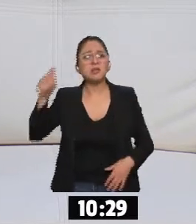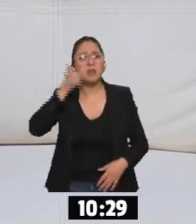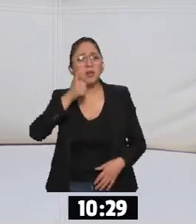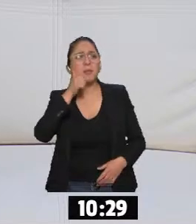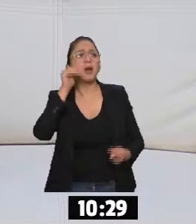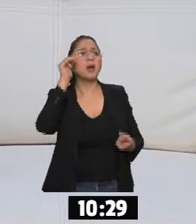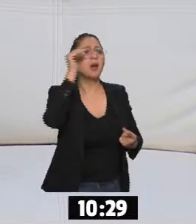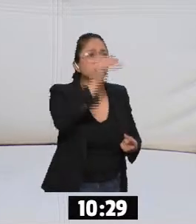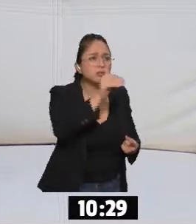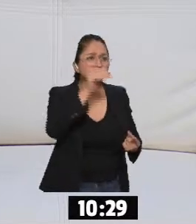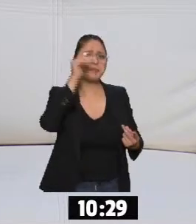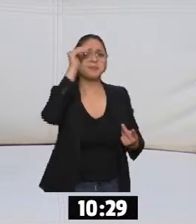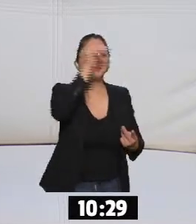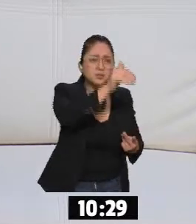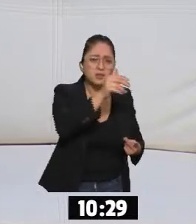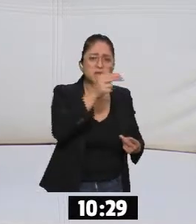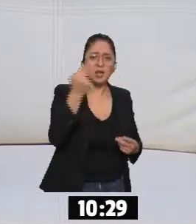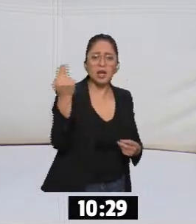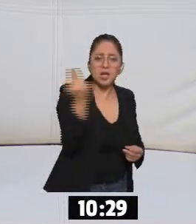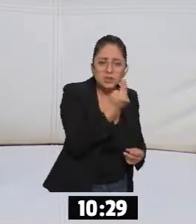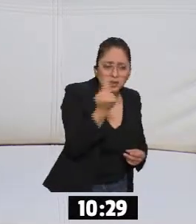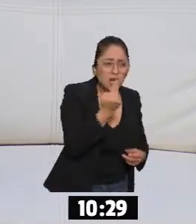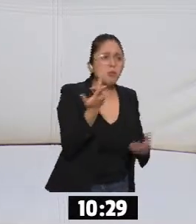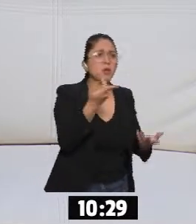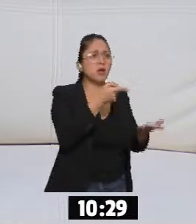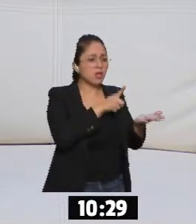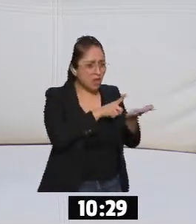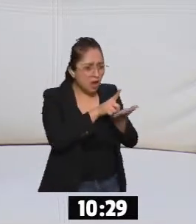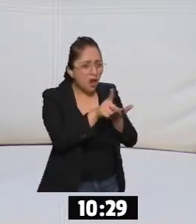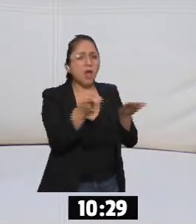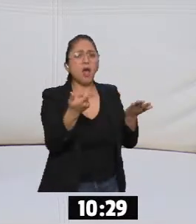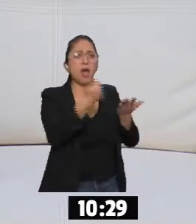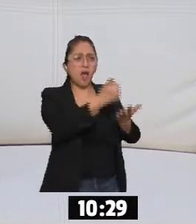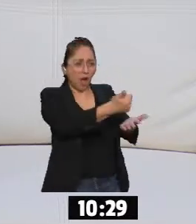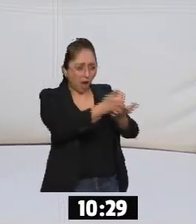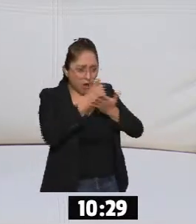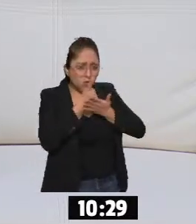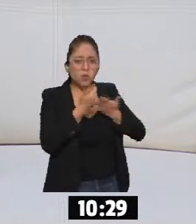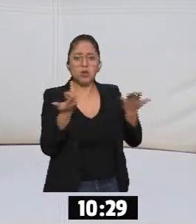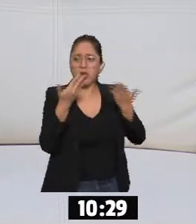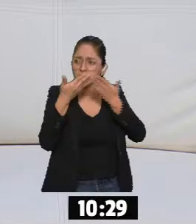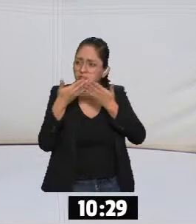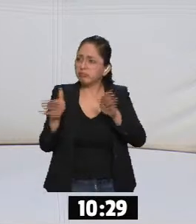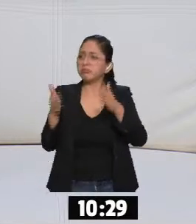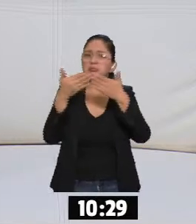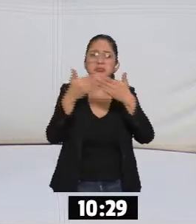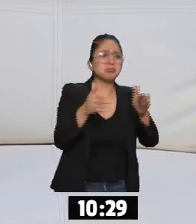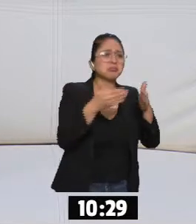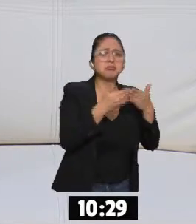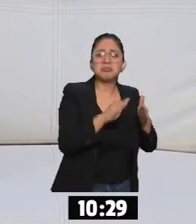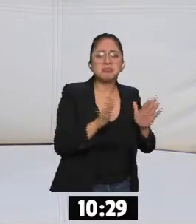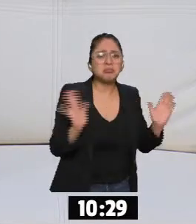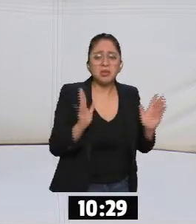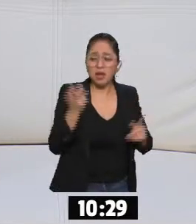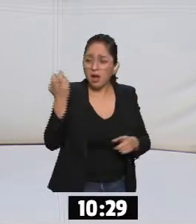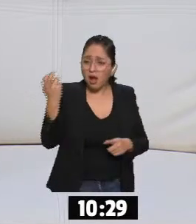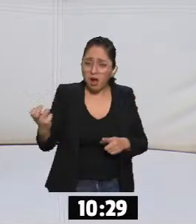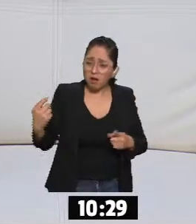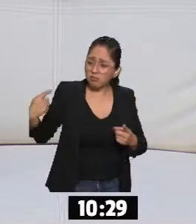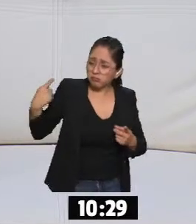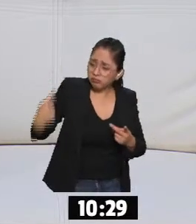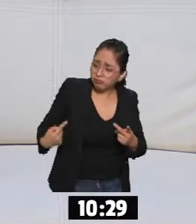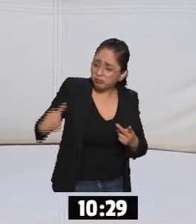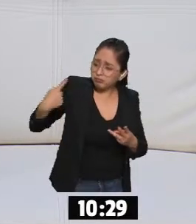este derecho, ábrenos espacios, ábrenos plataforma, porque una y otra vez se ha repetido, ¿no? Y más bien